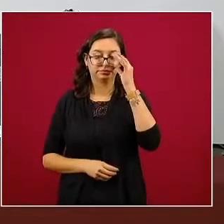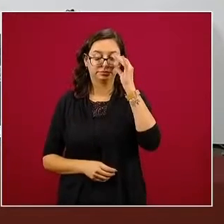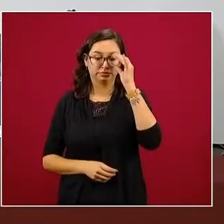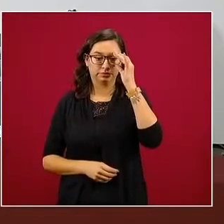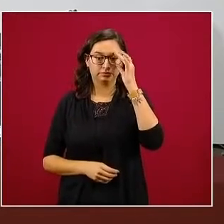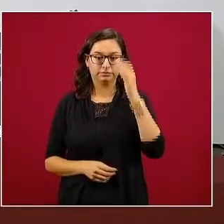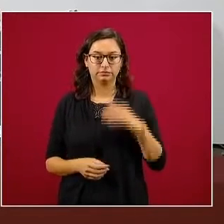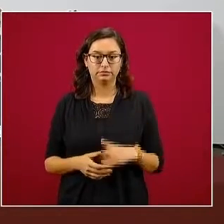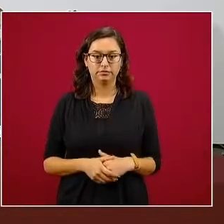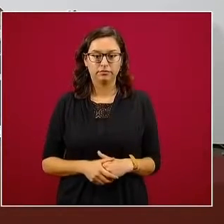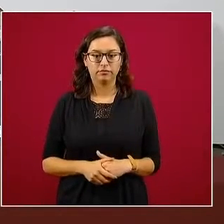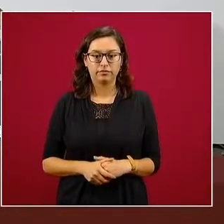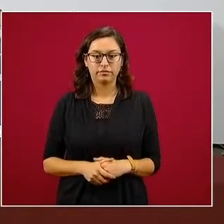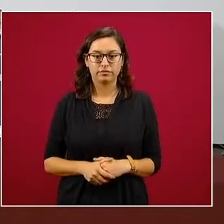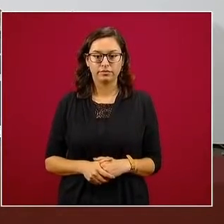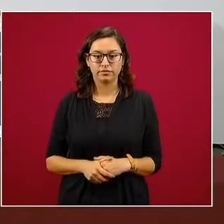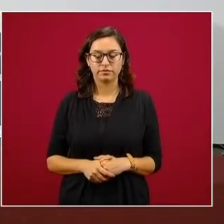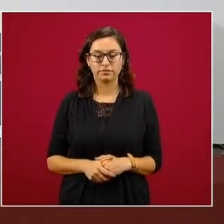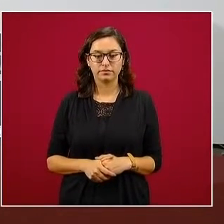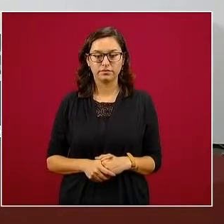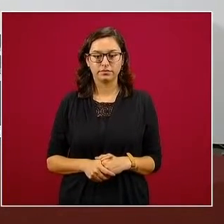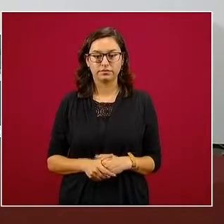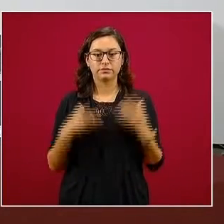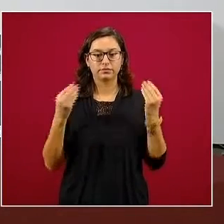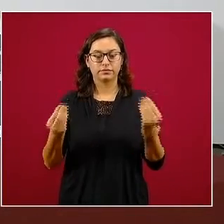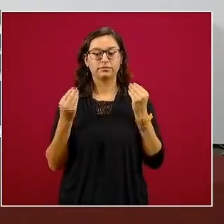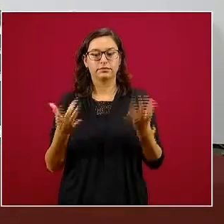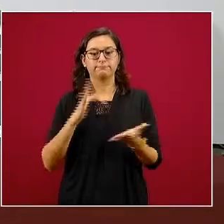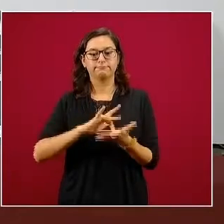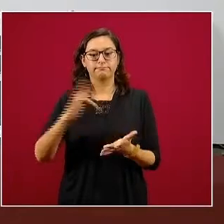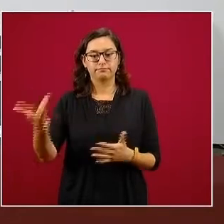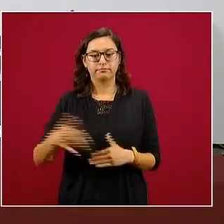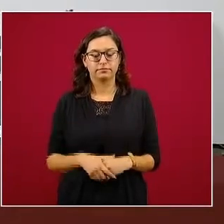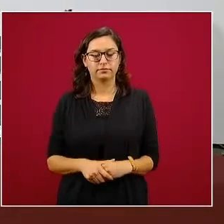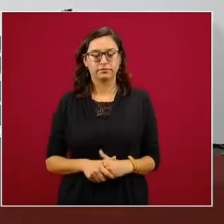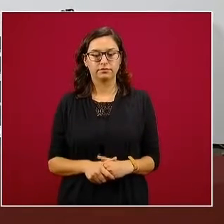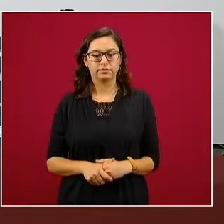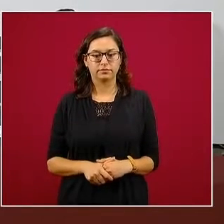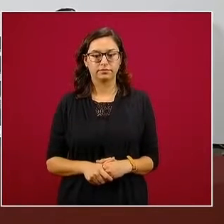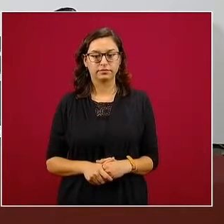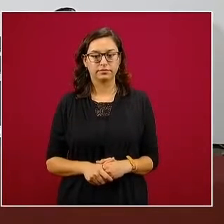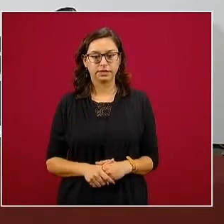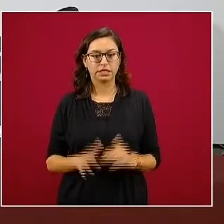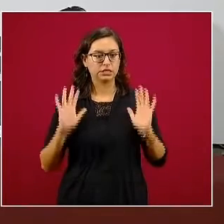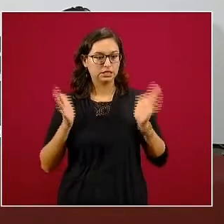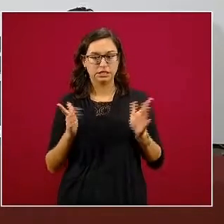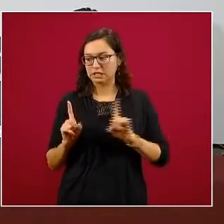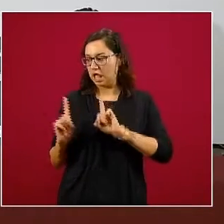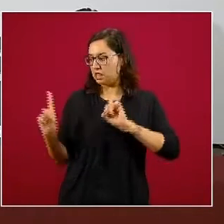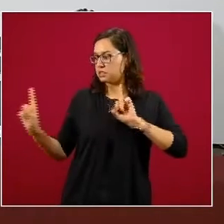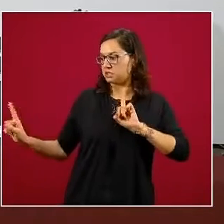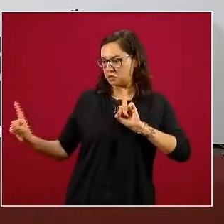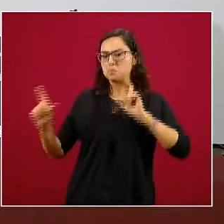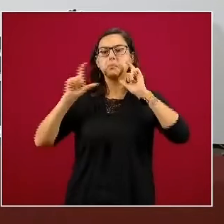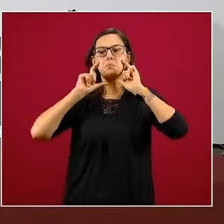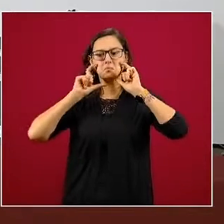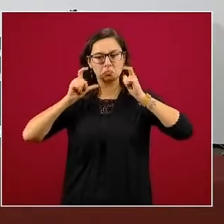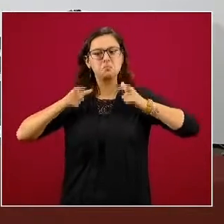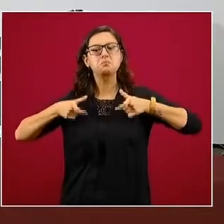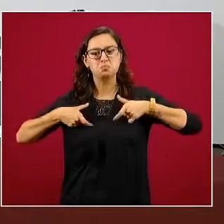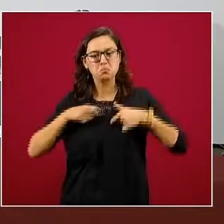la información justamente en uno de los elementos más importantes para